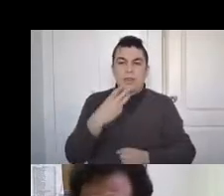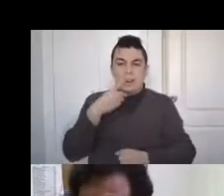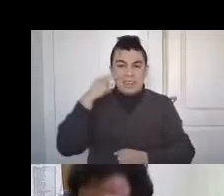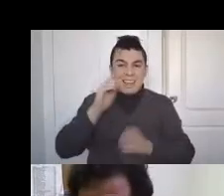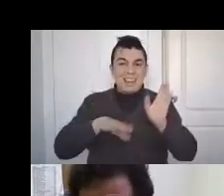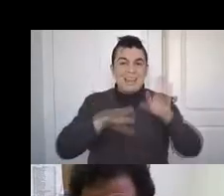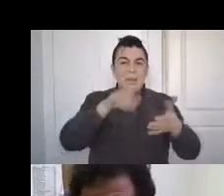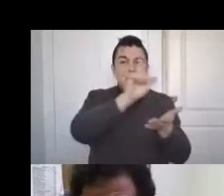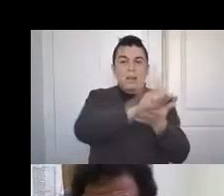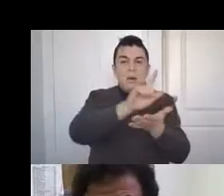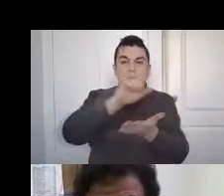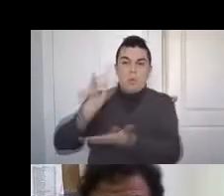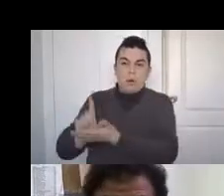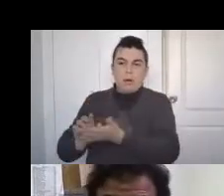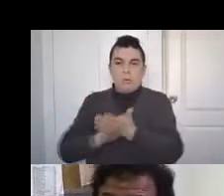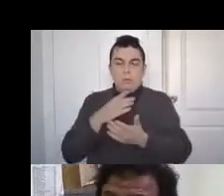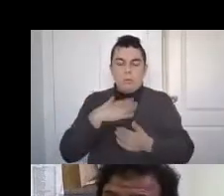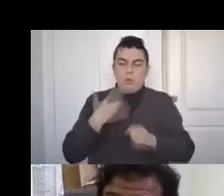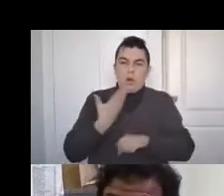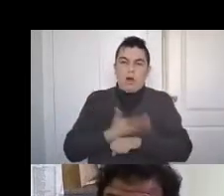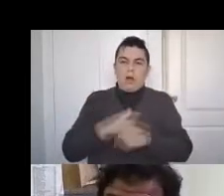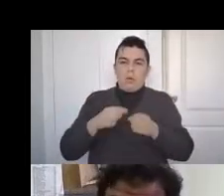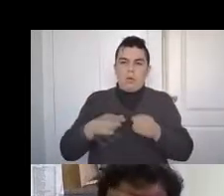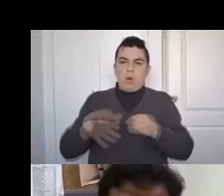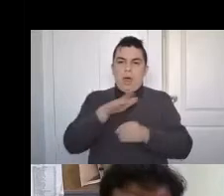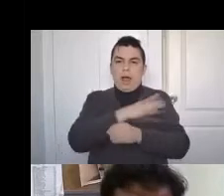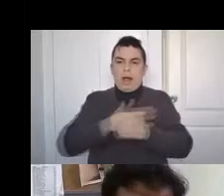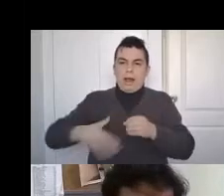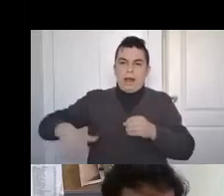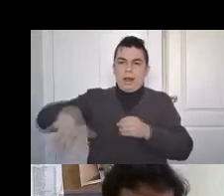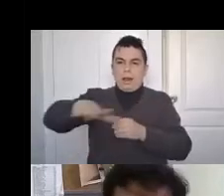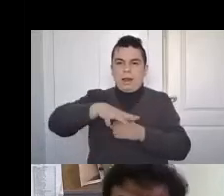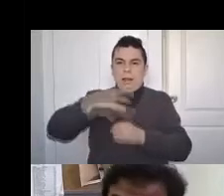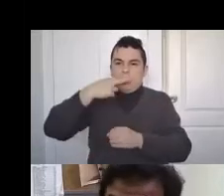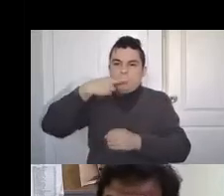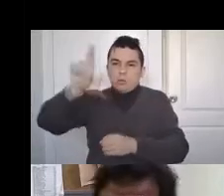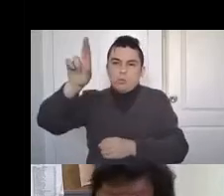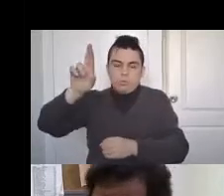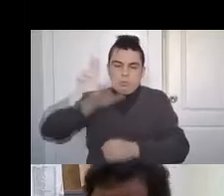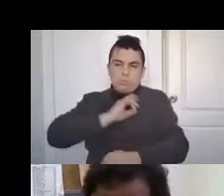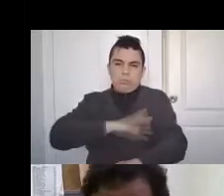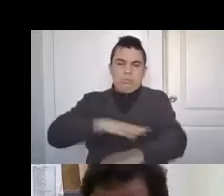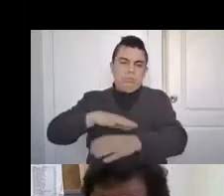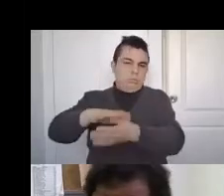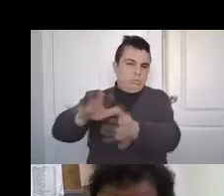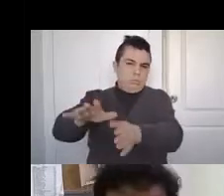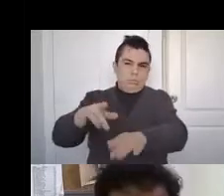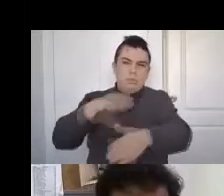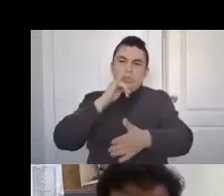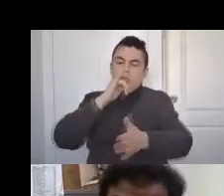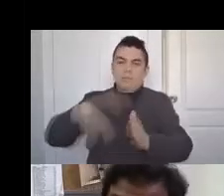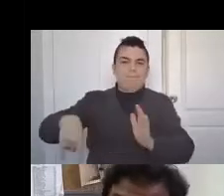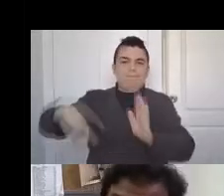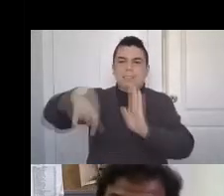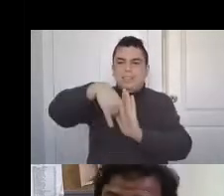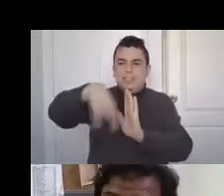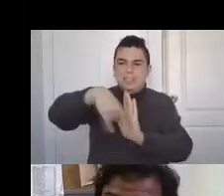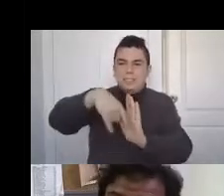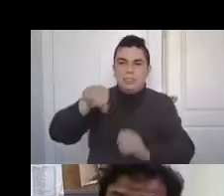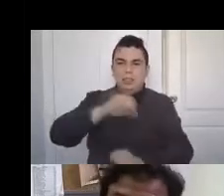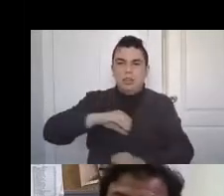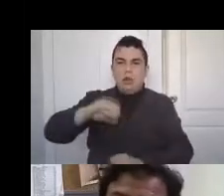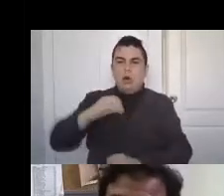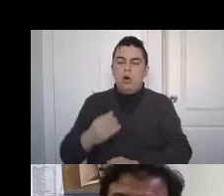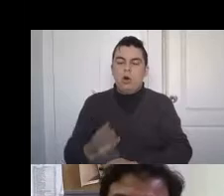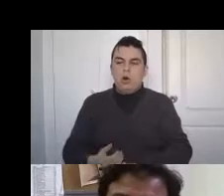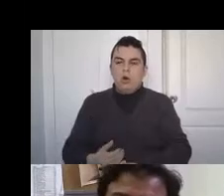utilizando, ¿sí? Si yo estoy en una isla en el sur de Chile, ¿cierto?, en en Chiloé, una ICEN, muy alejado de un